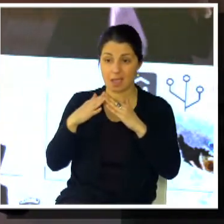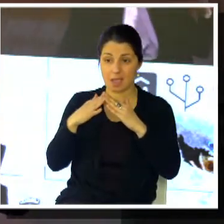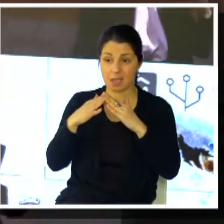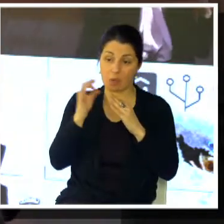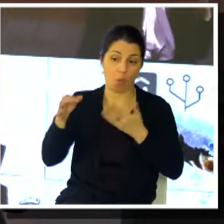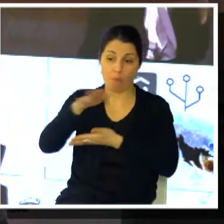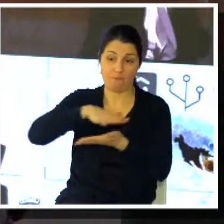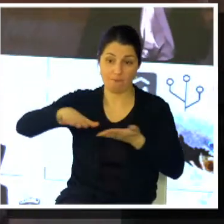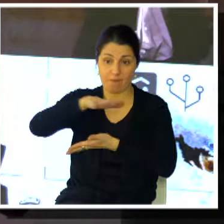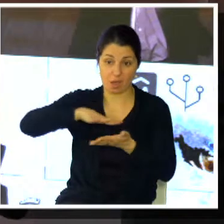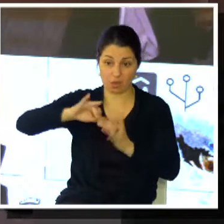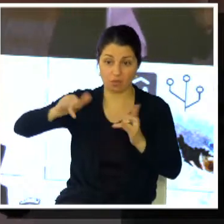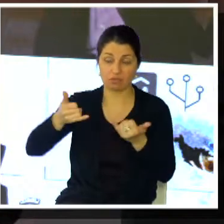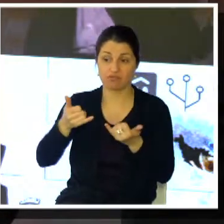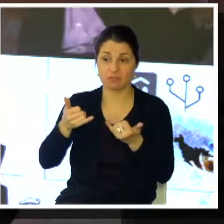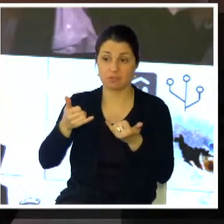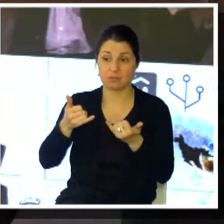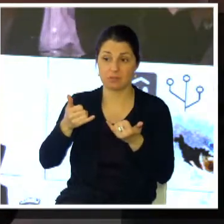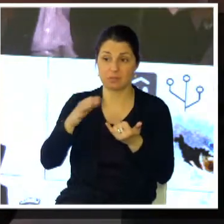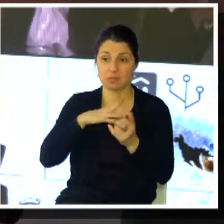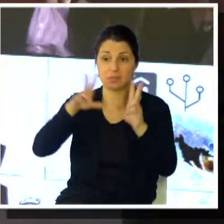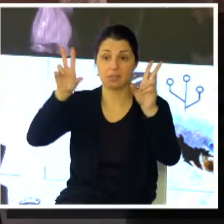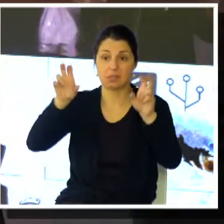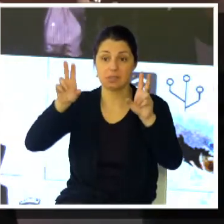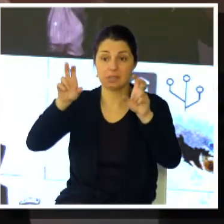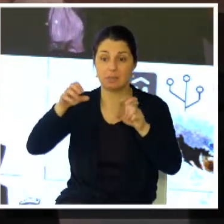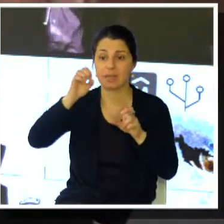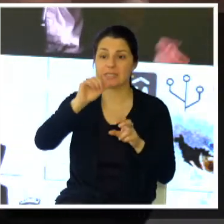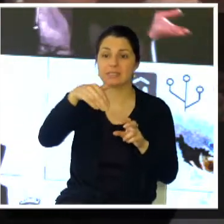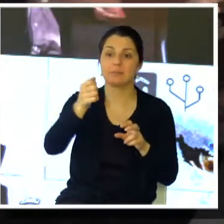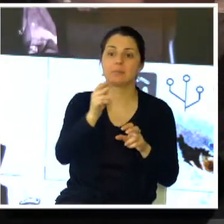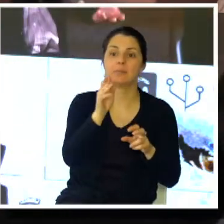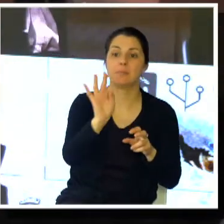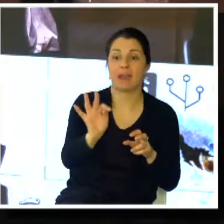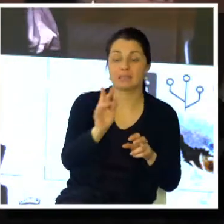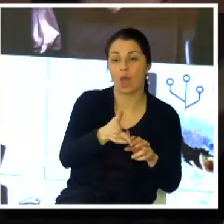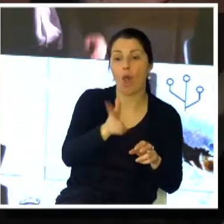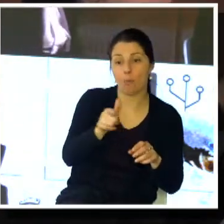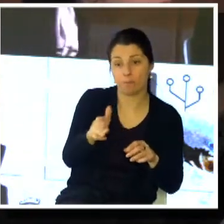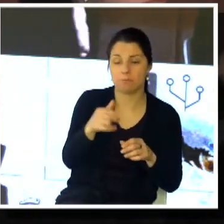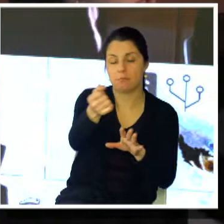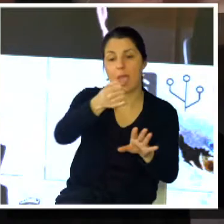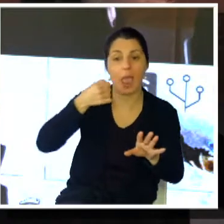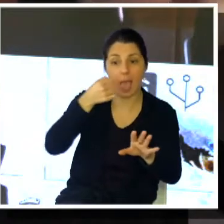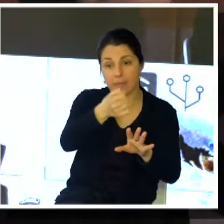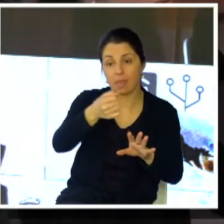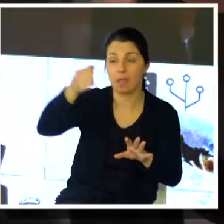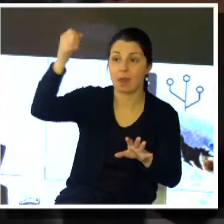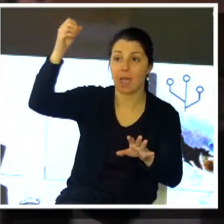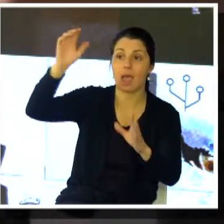un barrio, ya aparecen lo que es todo el tema de Smart Home y dispositivos, heladeras y